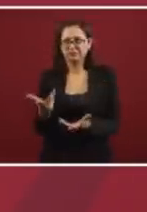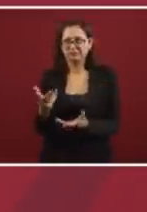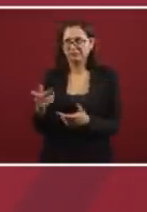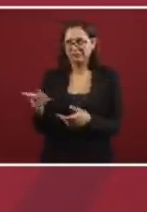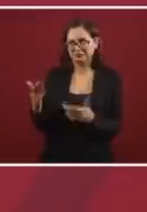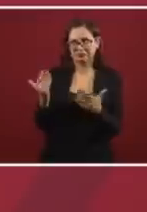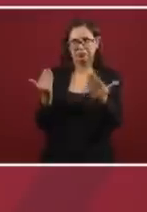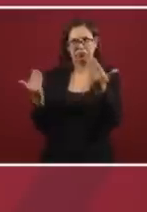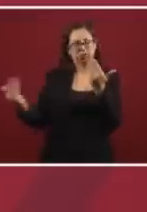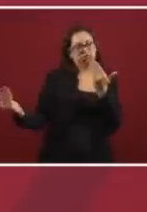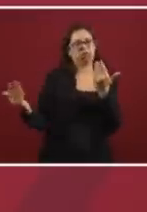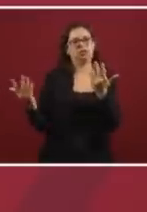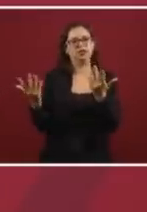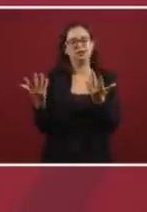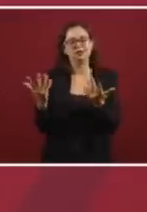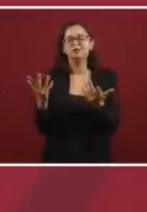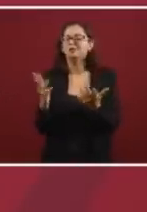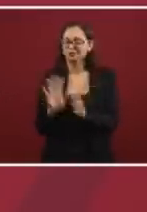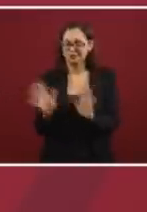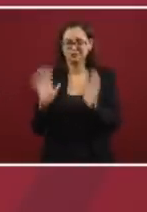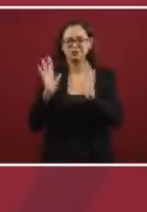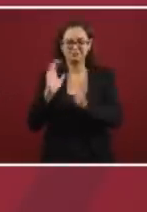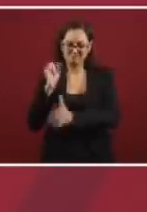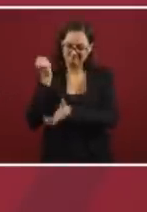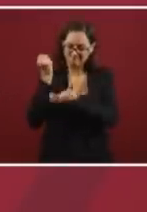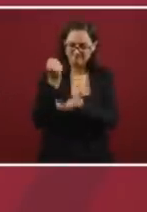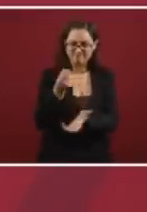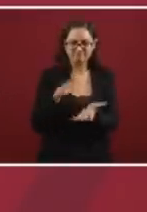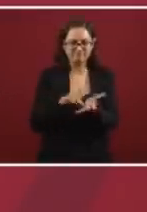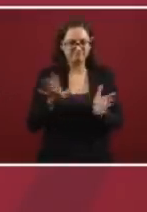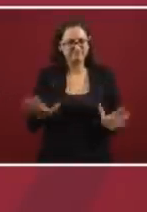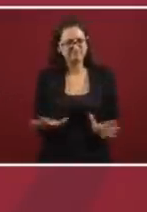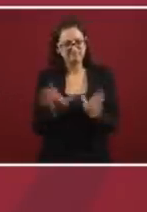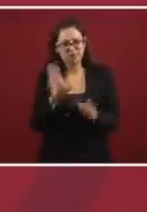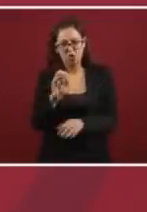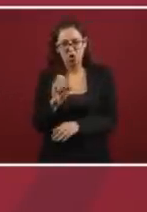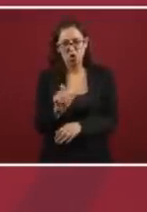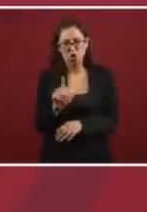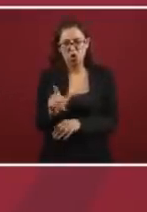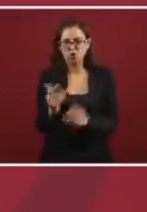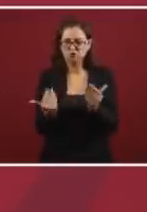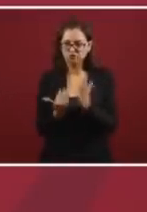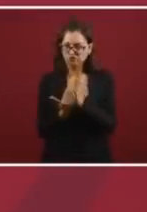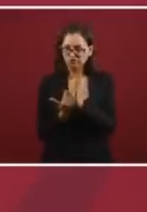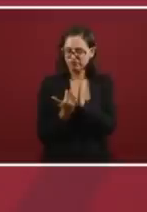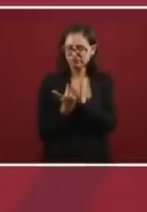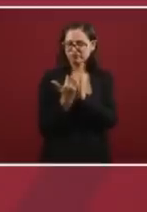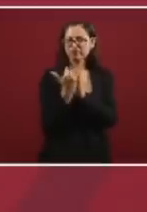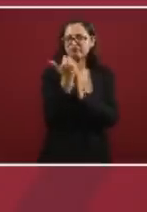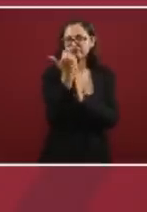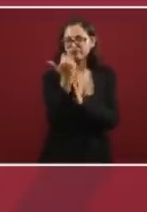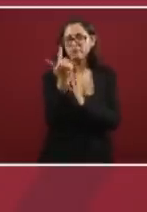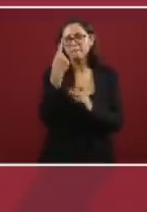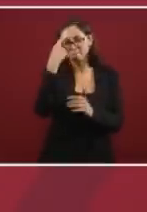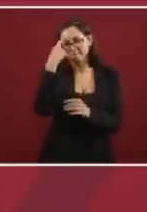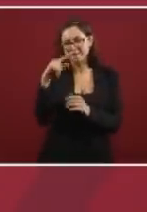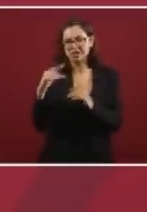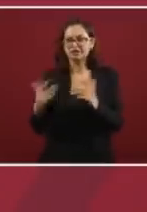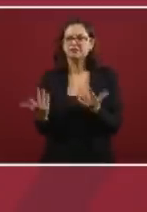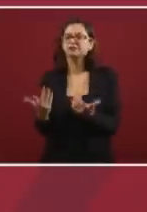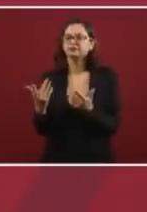también con ese propósito para que haya